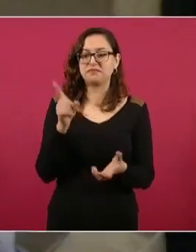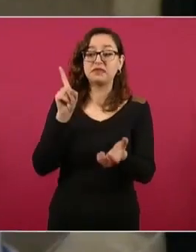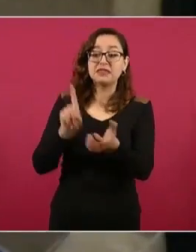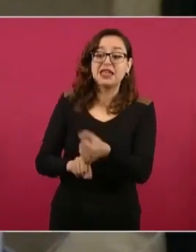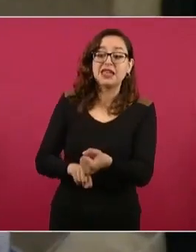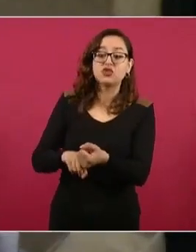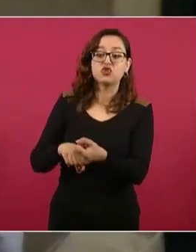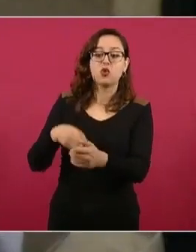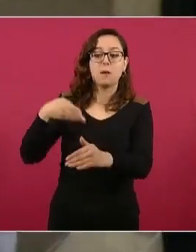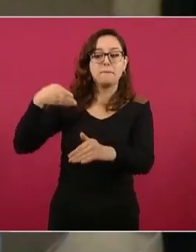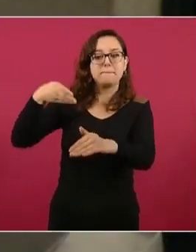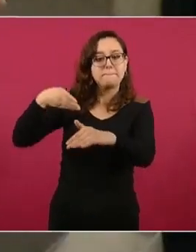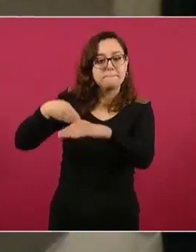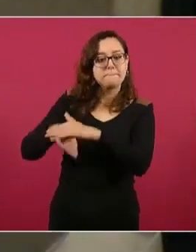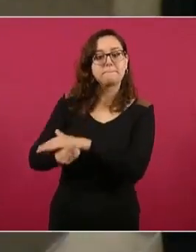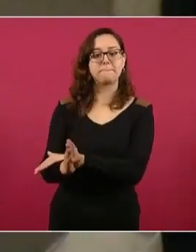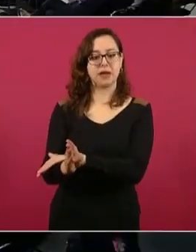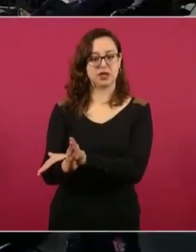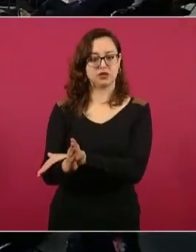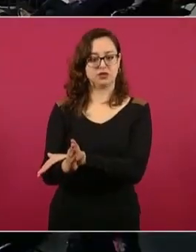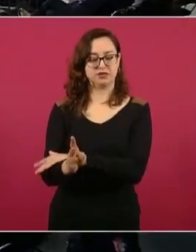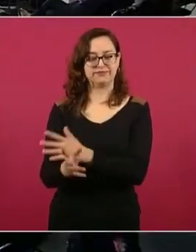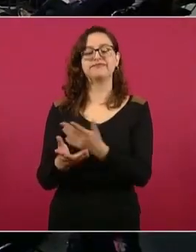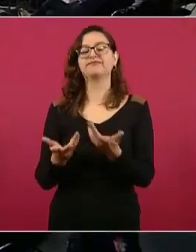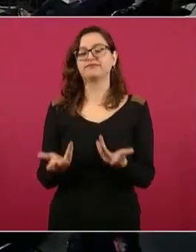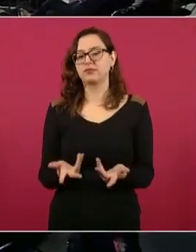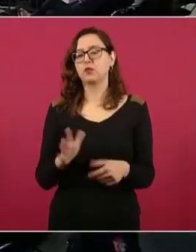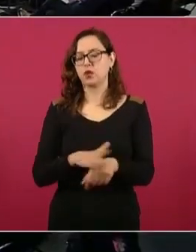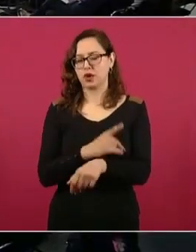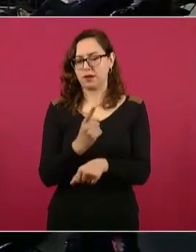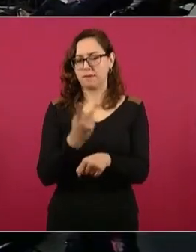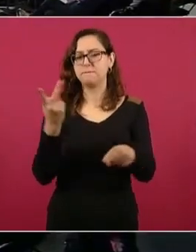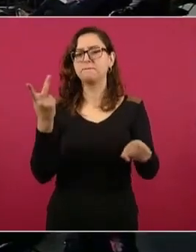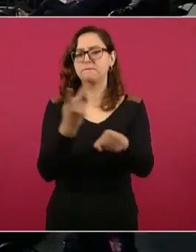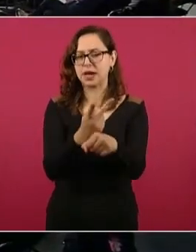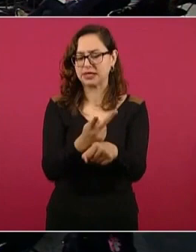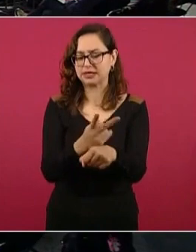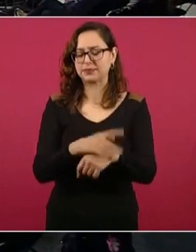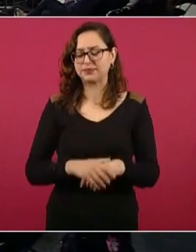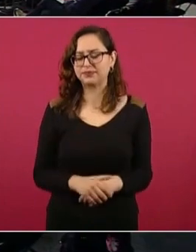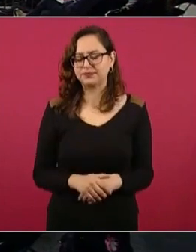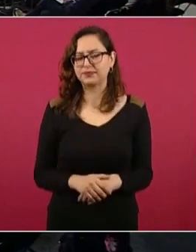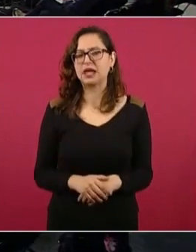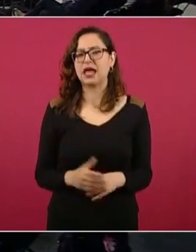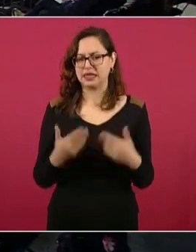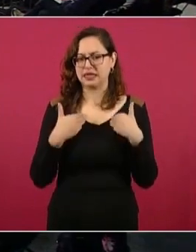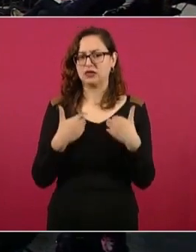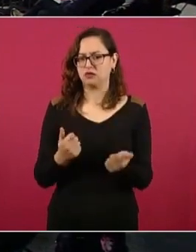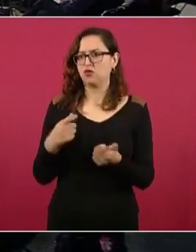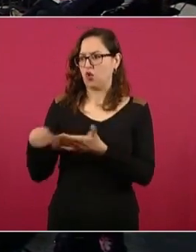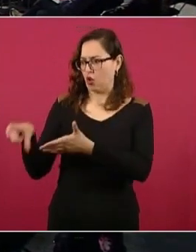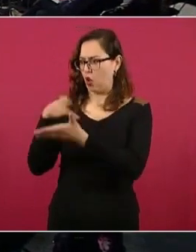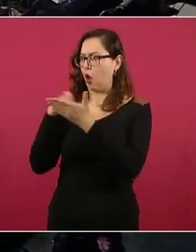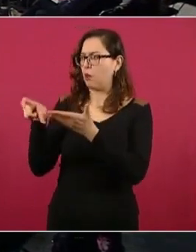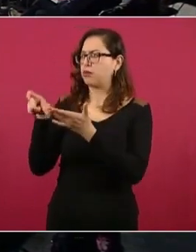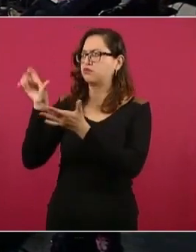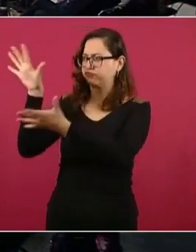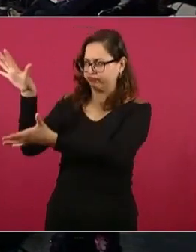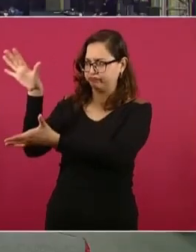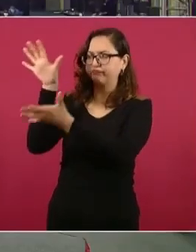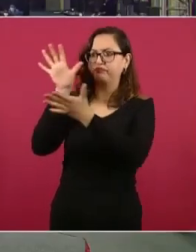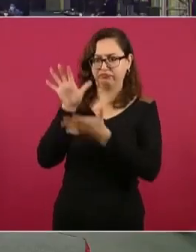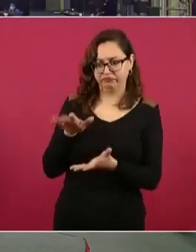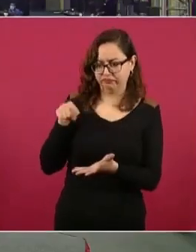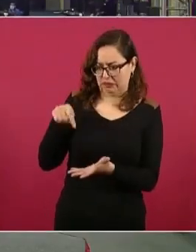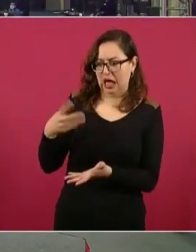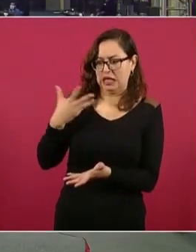sí está ocurriendo. Cuando llegan a las unidades hospitalarias también está pasando, pero cuando se